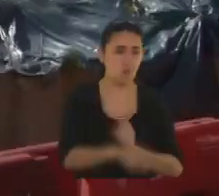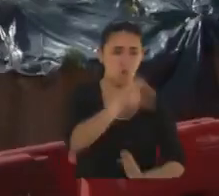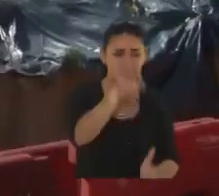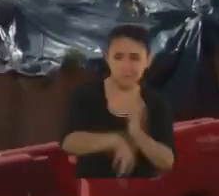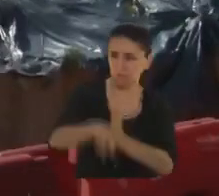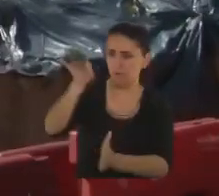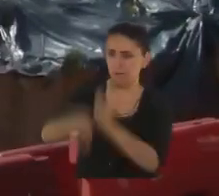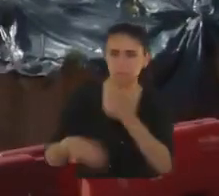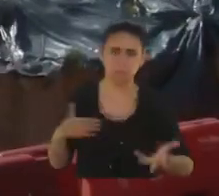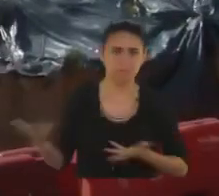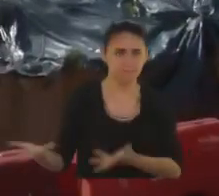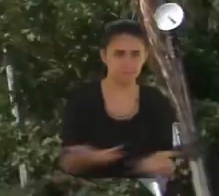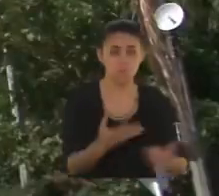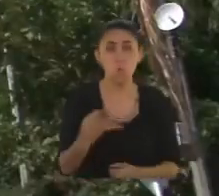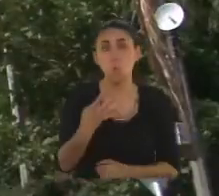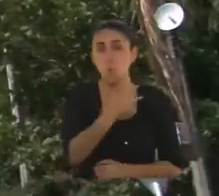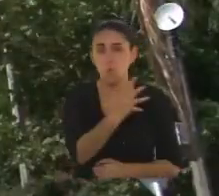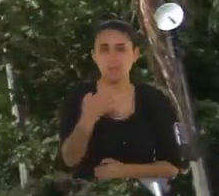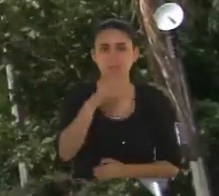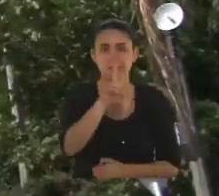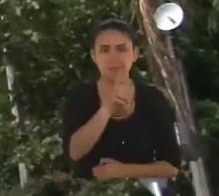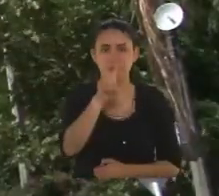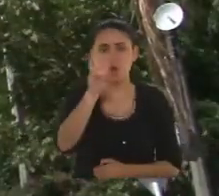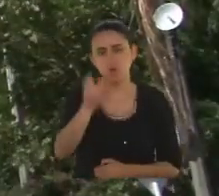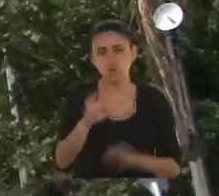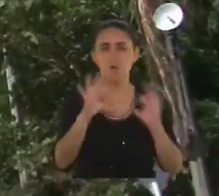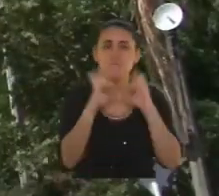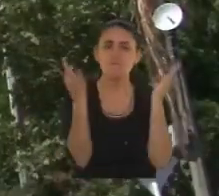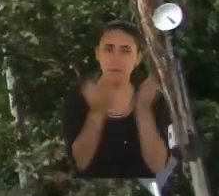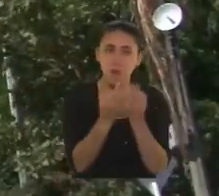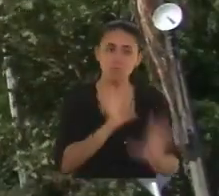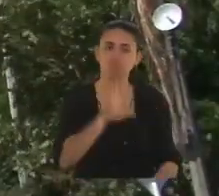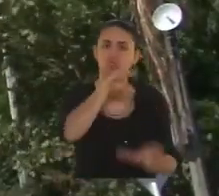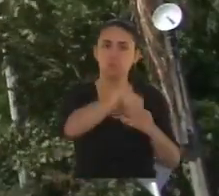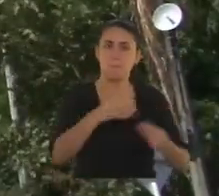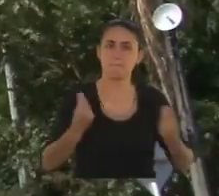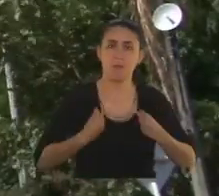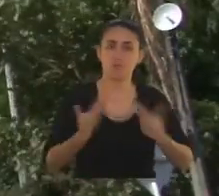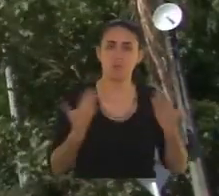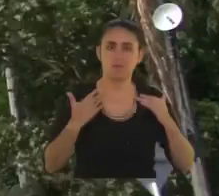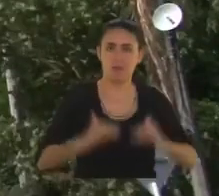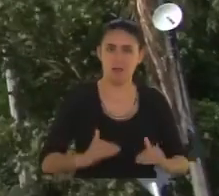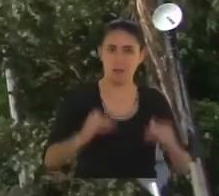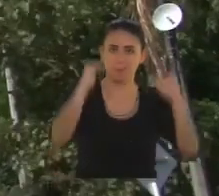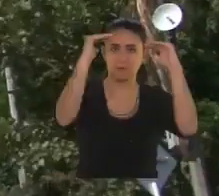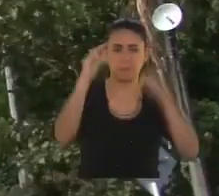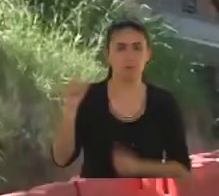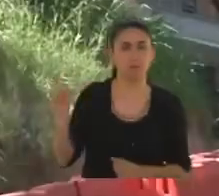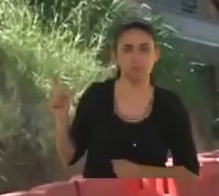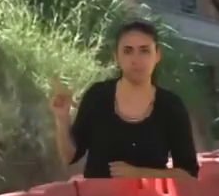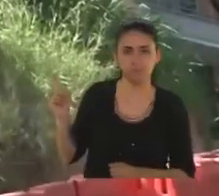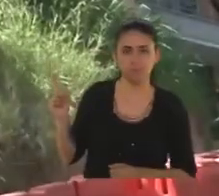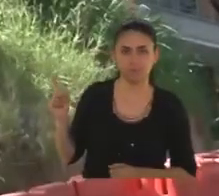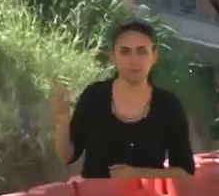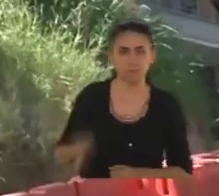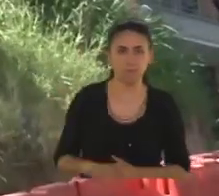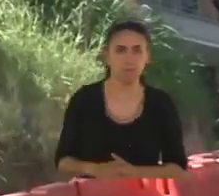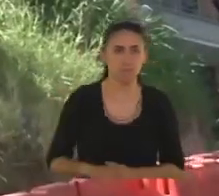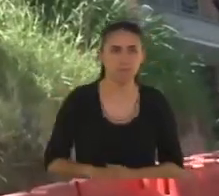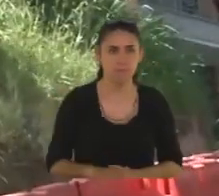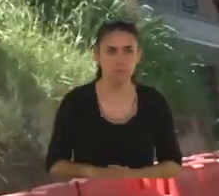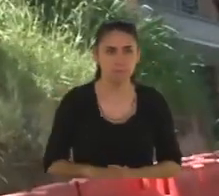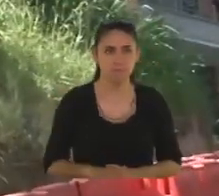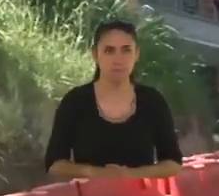las 478 familias que desde hace un poco más de un año viven en el conjunto residencial Atavanza, ubicado en el barrio Belén,